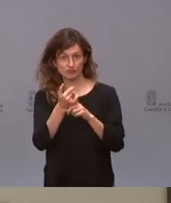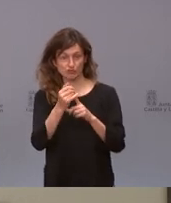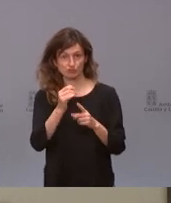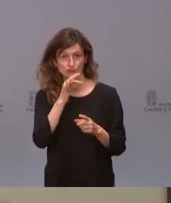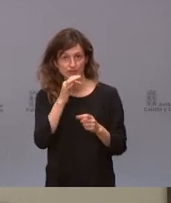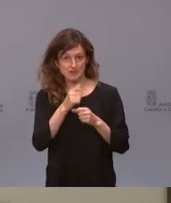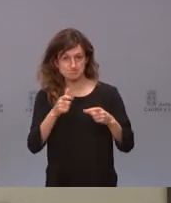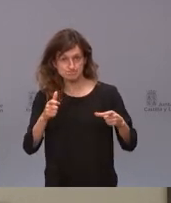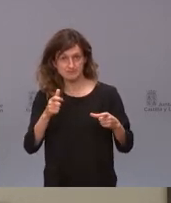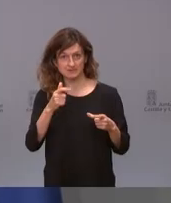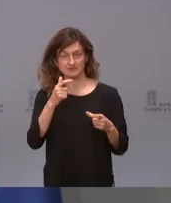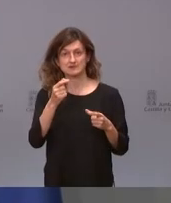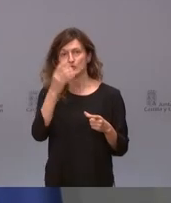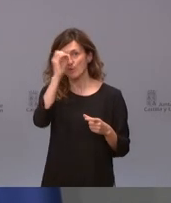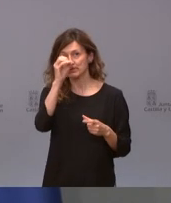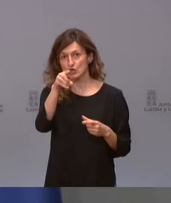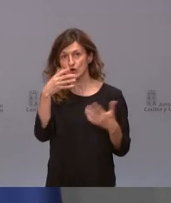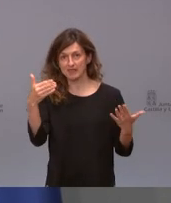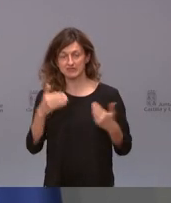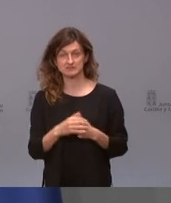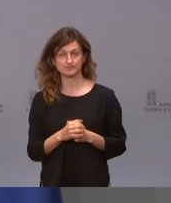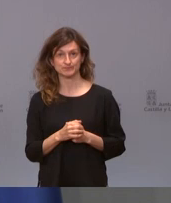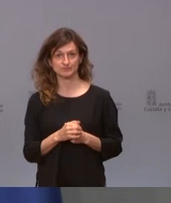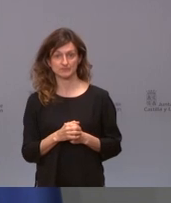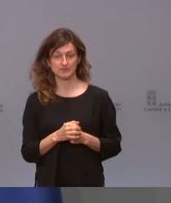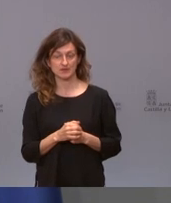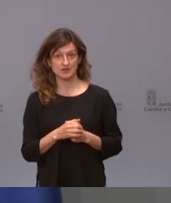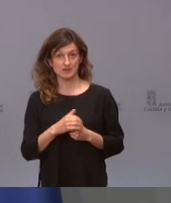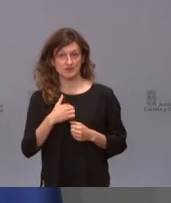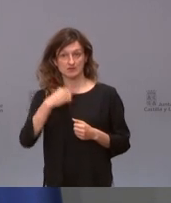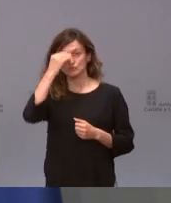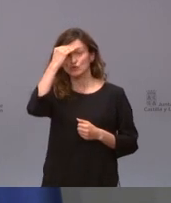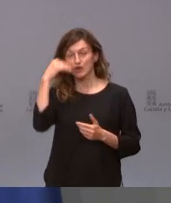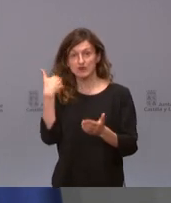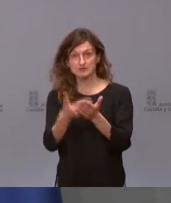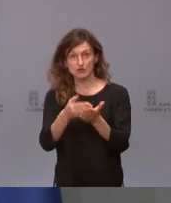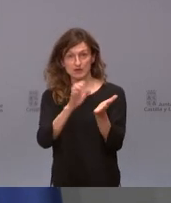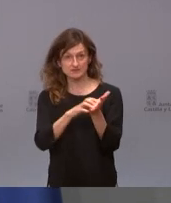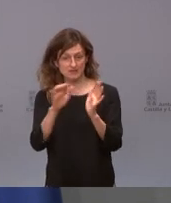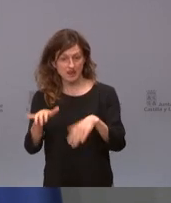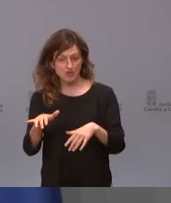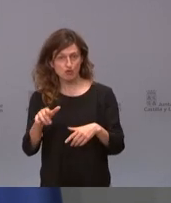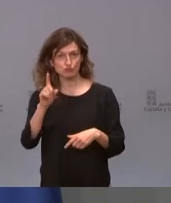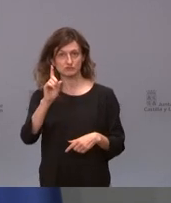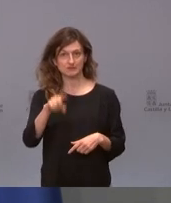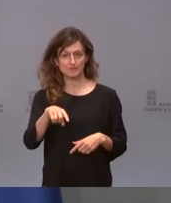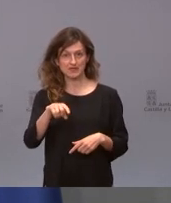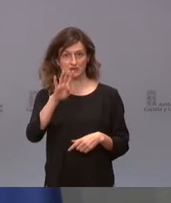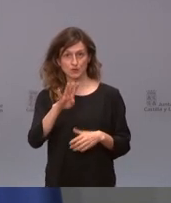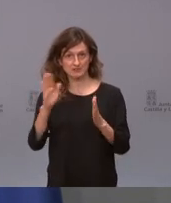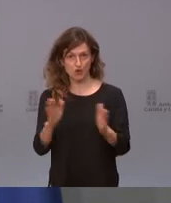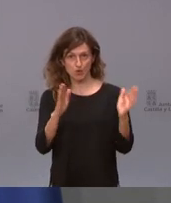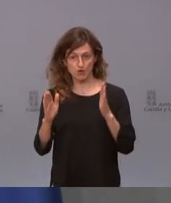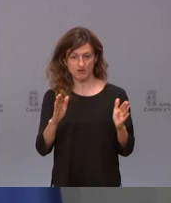que nos encontramos gracias bueno pues yo lo que pido es yo creo que hasta ahora en castilla y león' y yo creo que en esta cuarta o la sexta